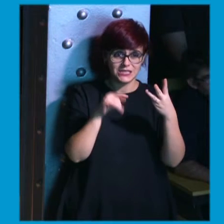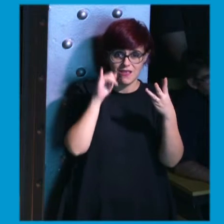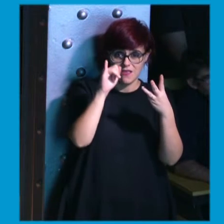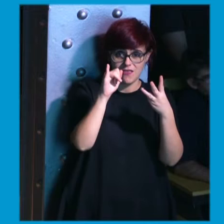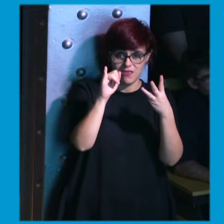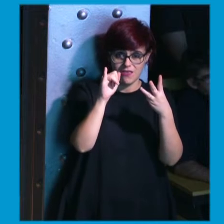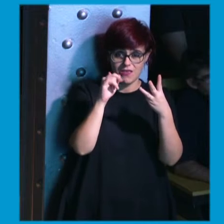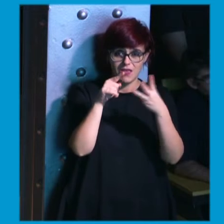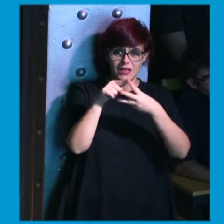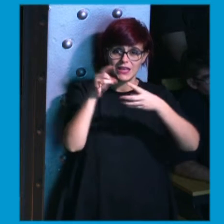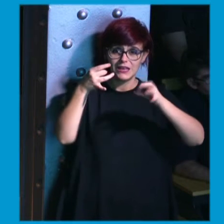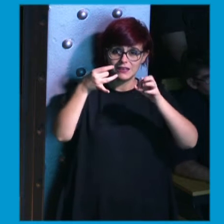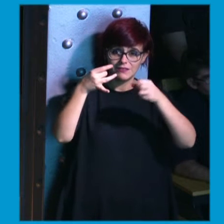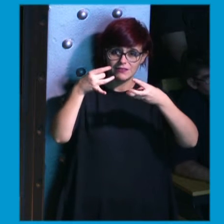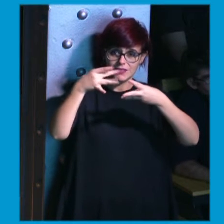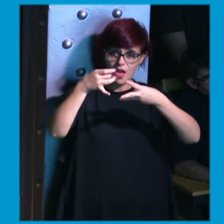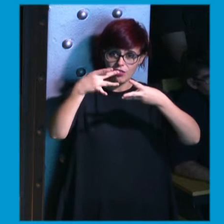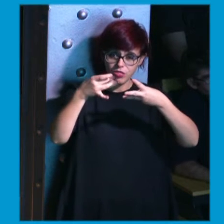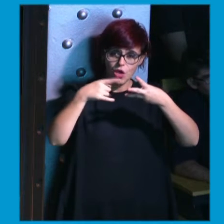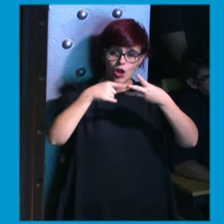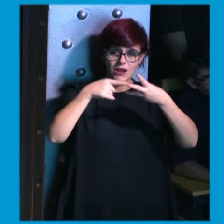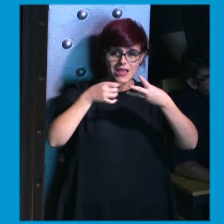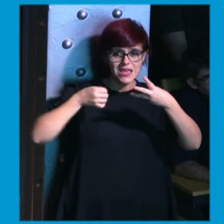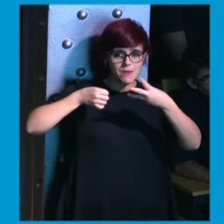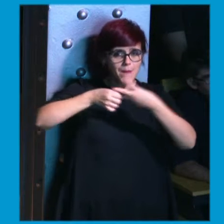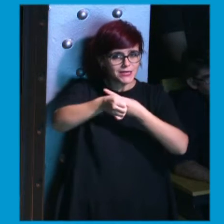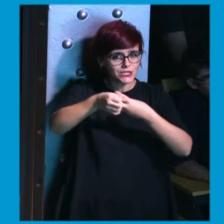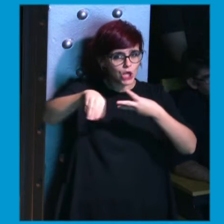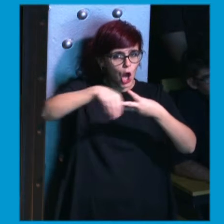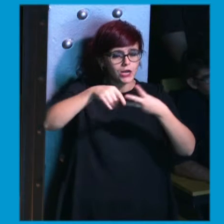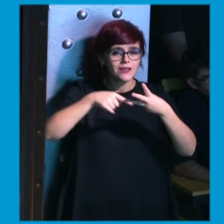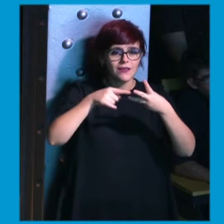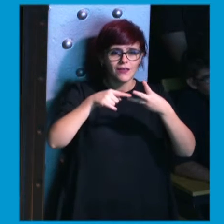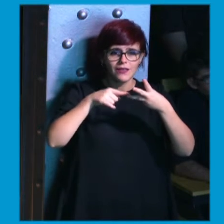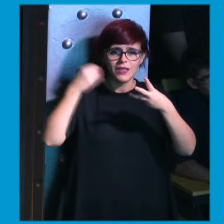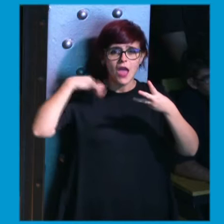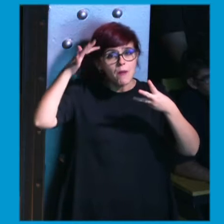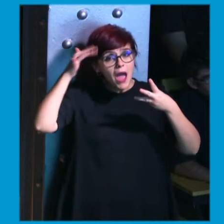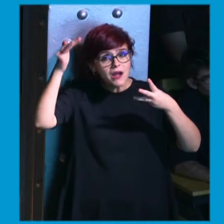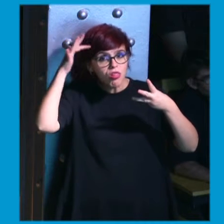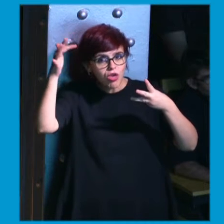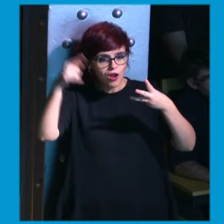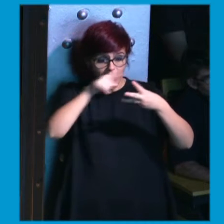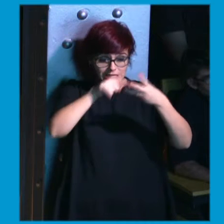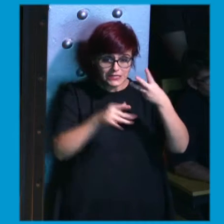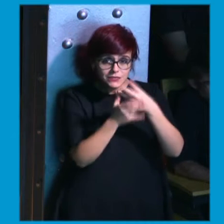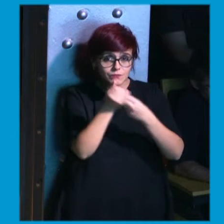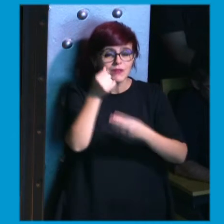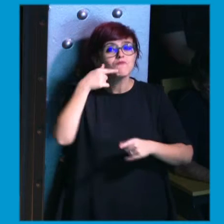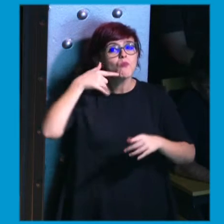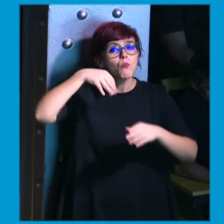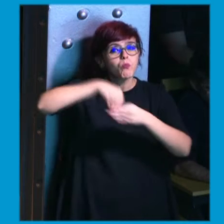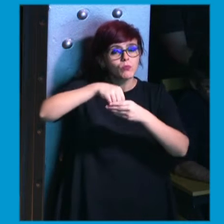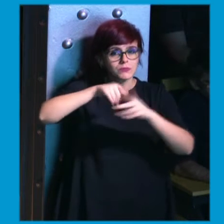la definición de interacción, inmersión y, por supuesto, imaginación, nos va a permitir experimentar un cuadro desde dentro. Y os aseguro que con las pruebas